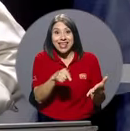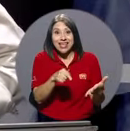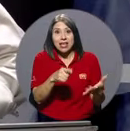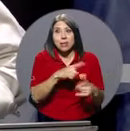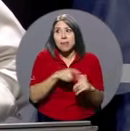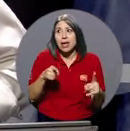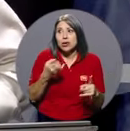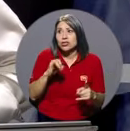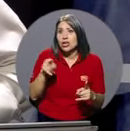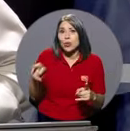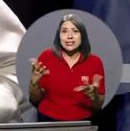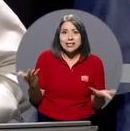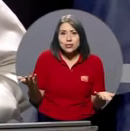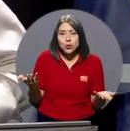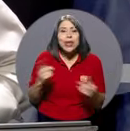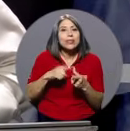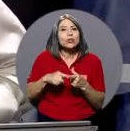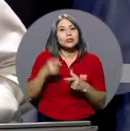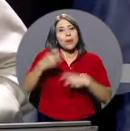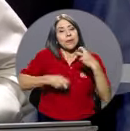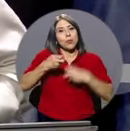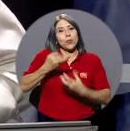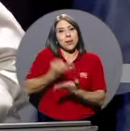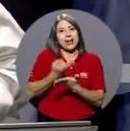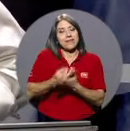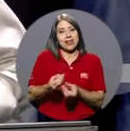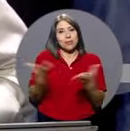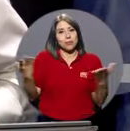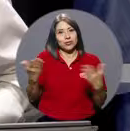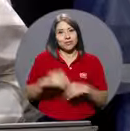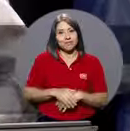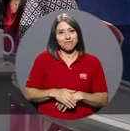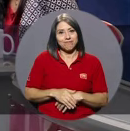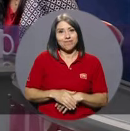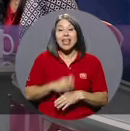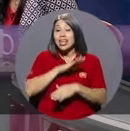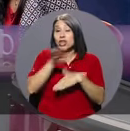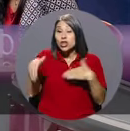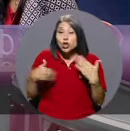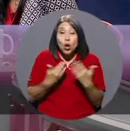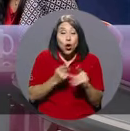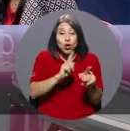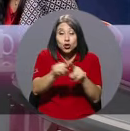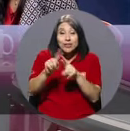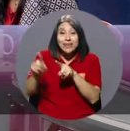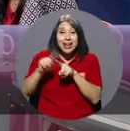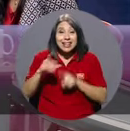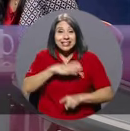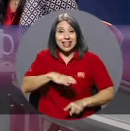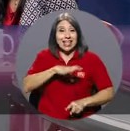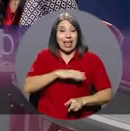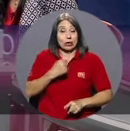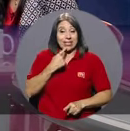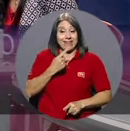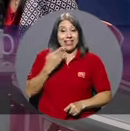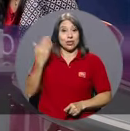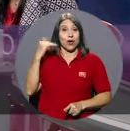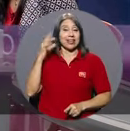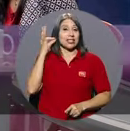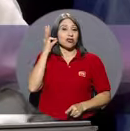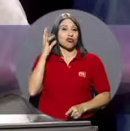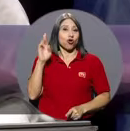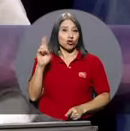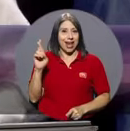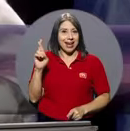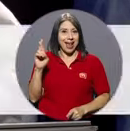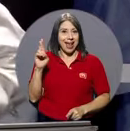obviamente los tributos, va a haber un problema en las finanzas públicas. Tanto es así que dentro de todos los indicadores que Roxana había dicho al